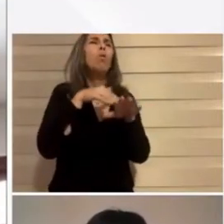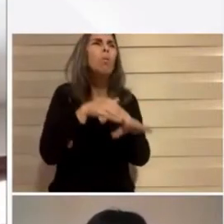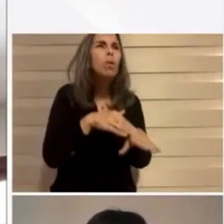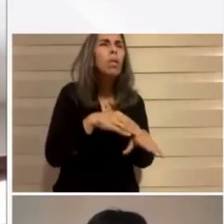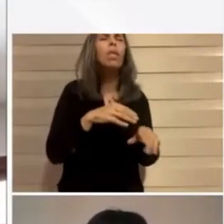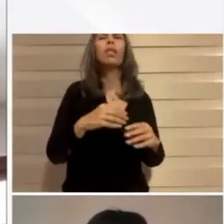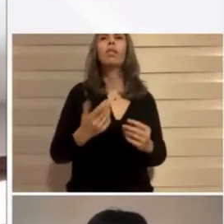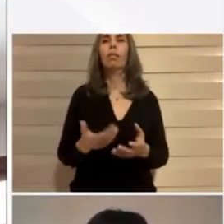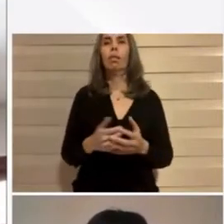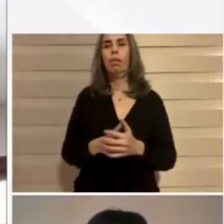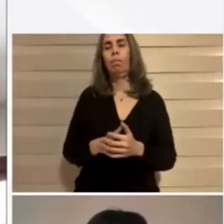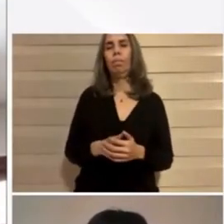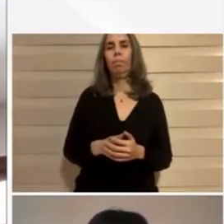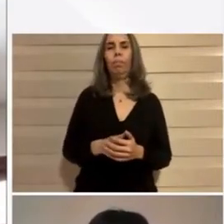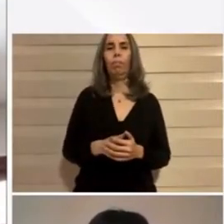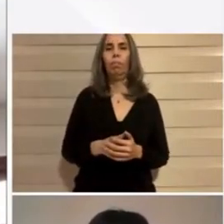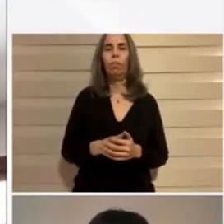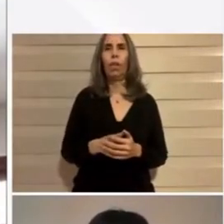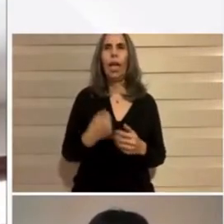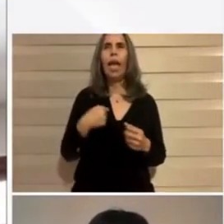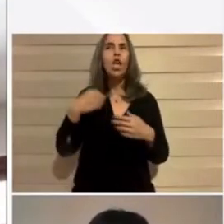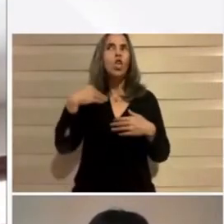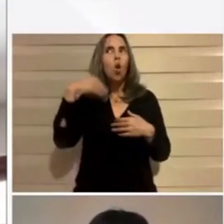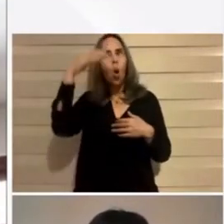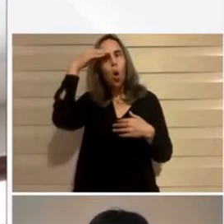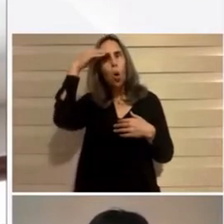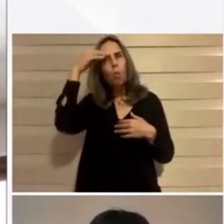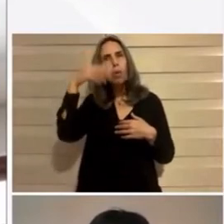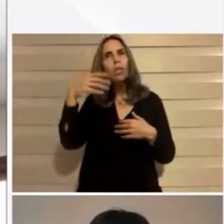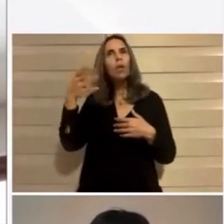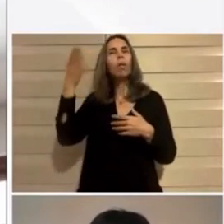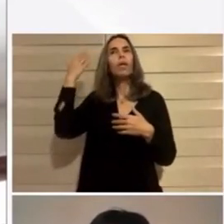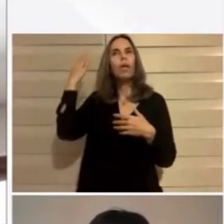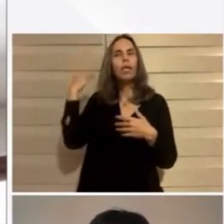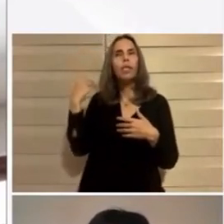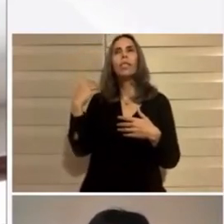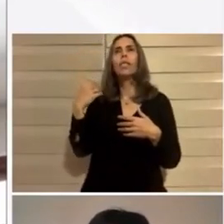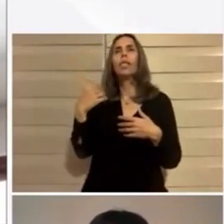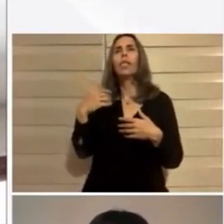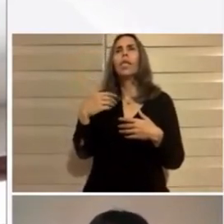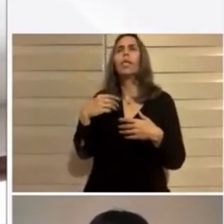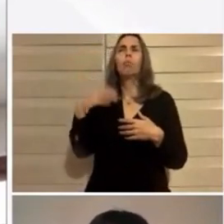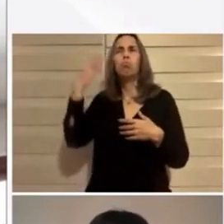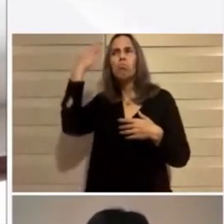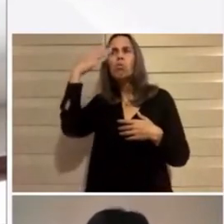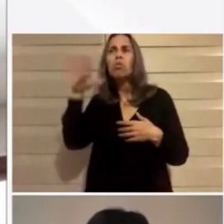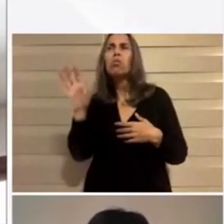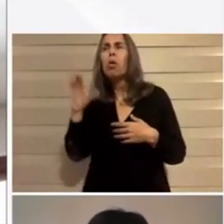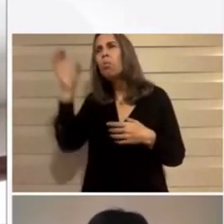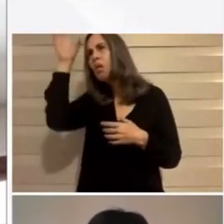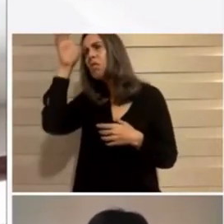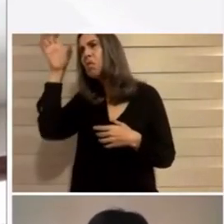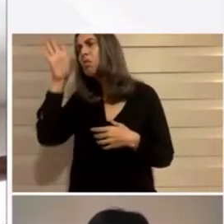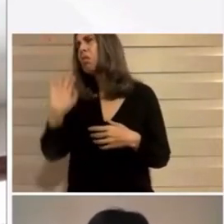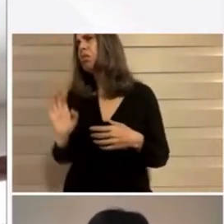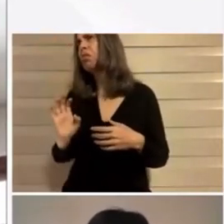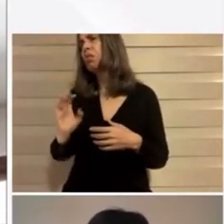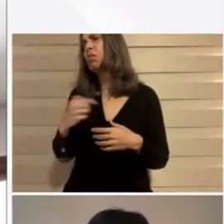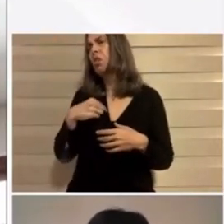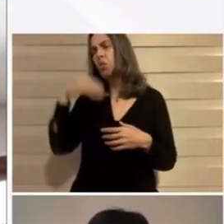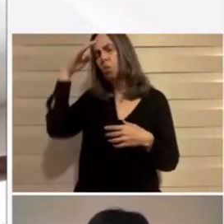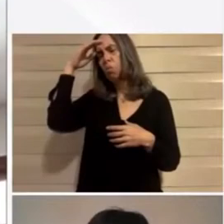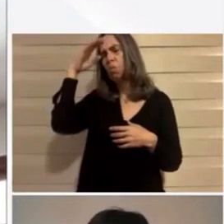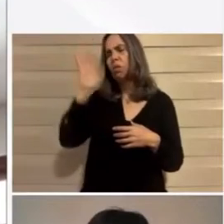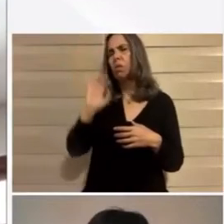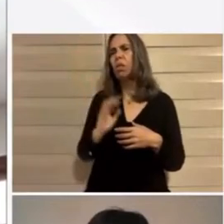mundo. Yo pensé que con saber un poco de ciencia y un poco de arte, por mucho tiempo lo pensé,